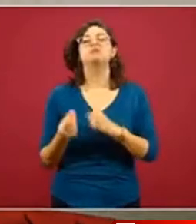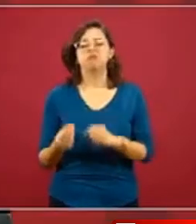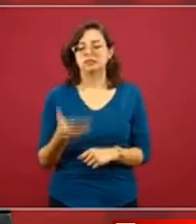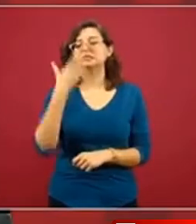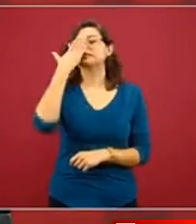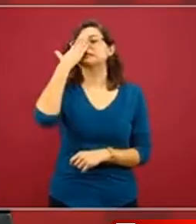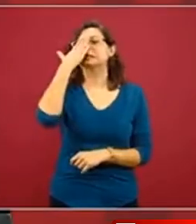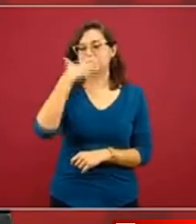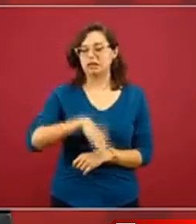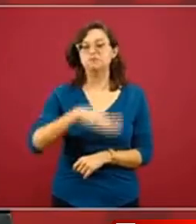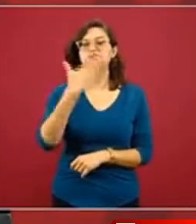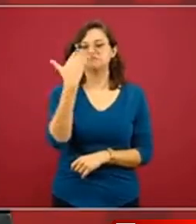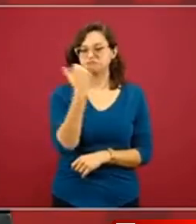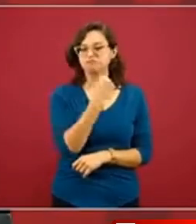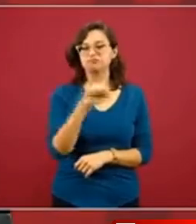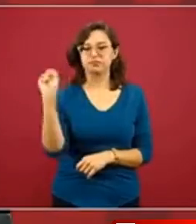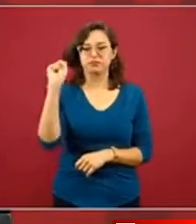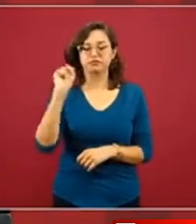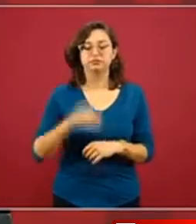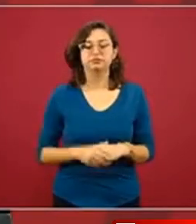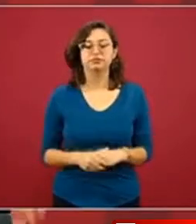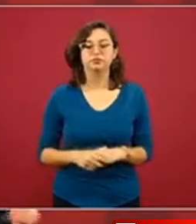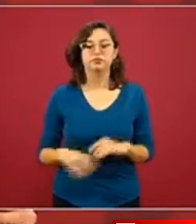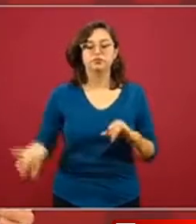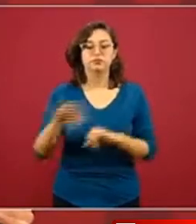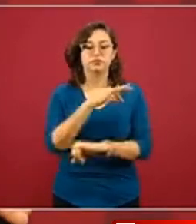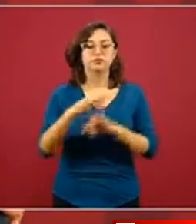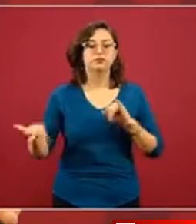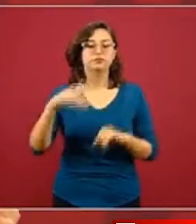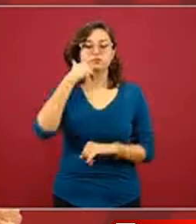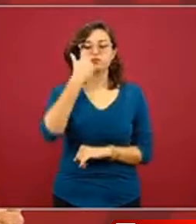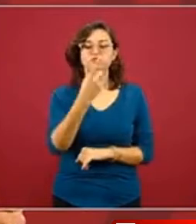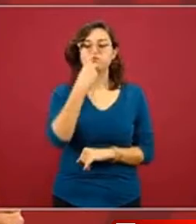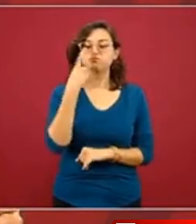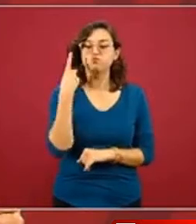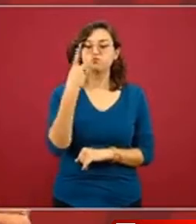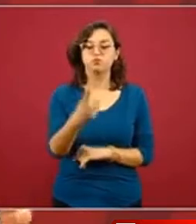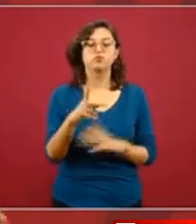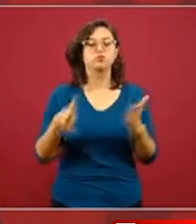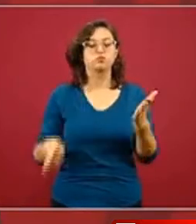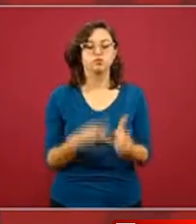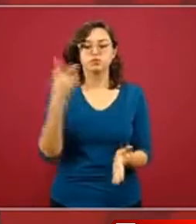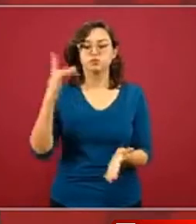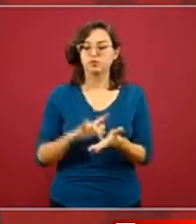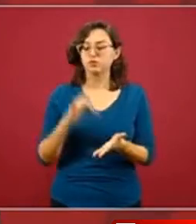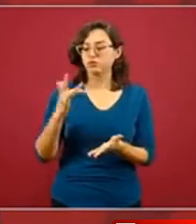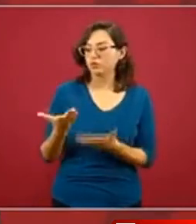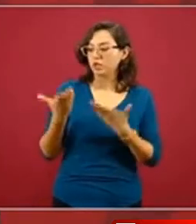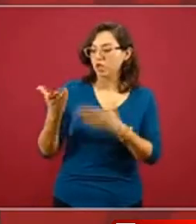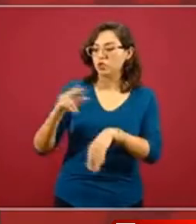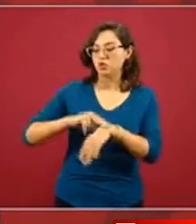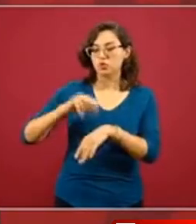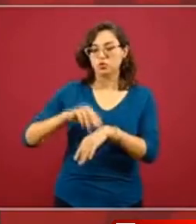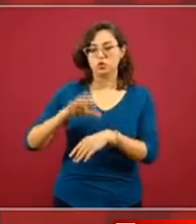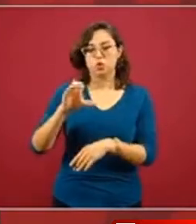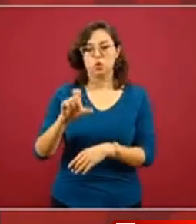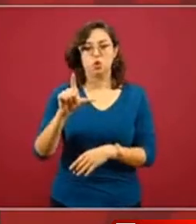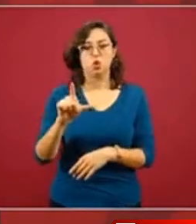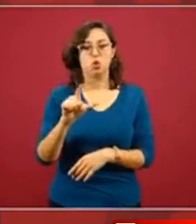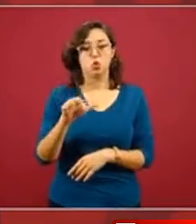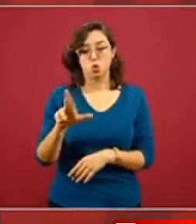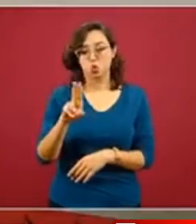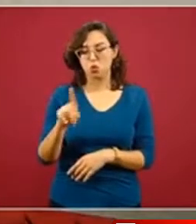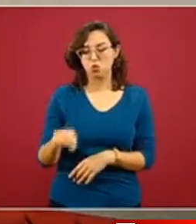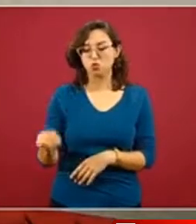cualquier otra catástrofe. Quiero terminar comentando y agradeciendo nuevamente al doctor Cruz Vega. Cuando empezó